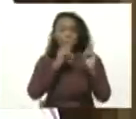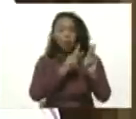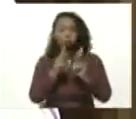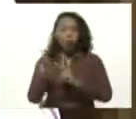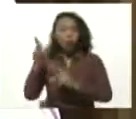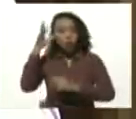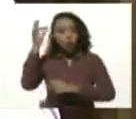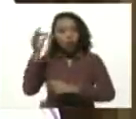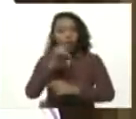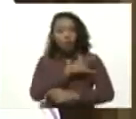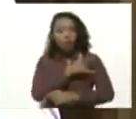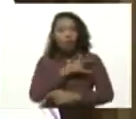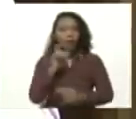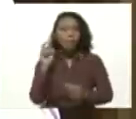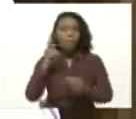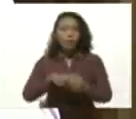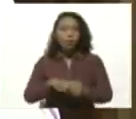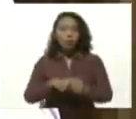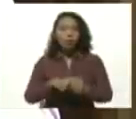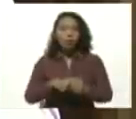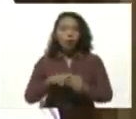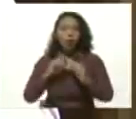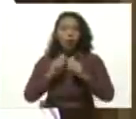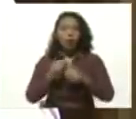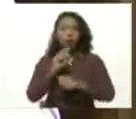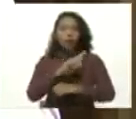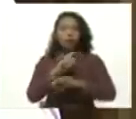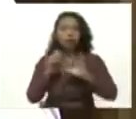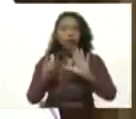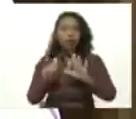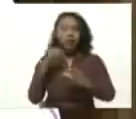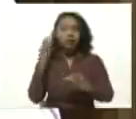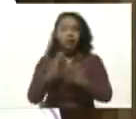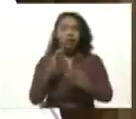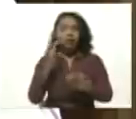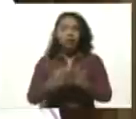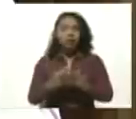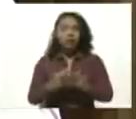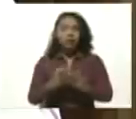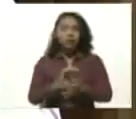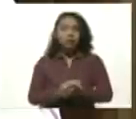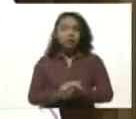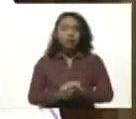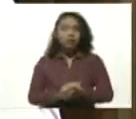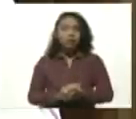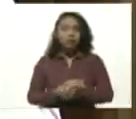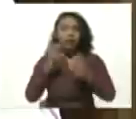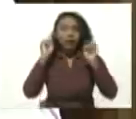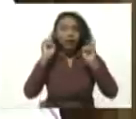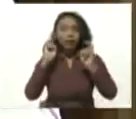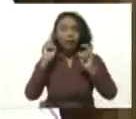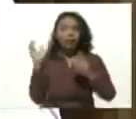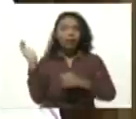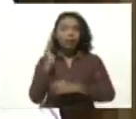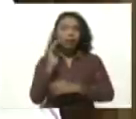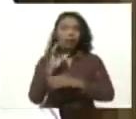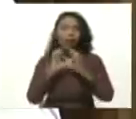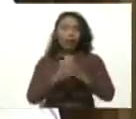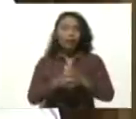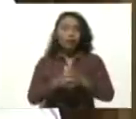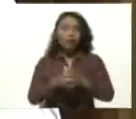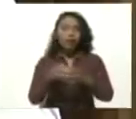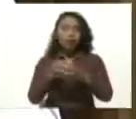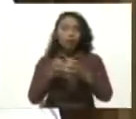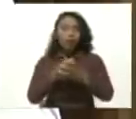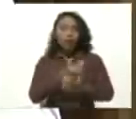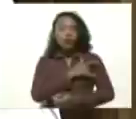universitarios, las inscripciones que comenzaron desde el 16 de septiembre. También el marco del retorno a clase en el sector universitario, en la